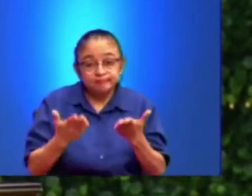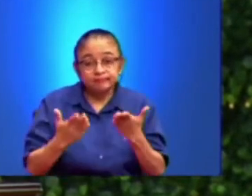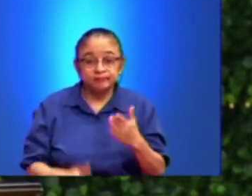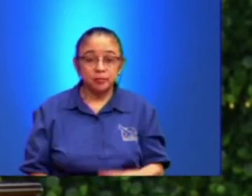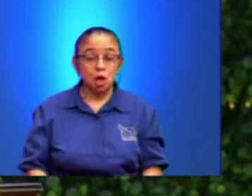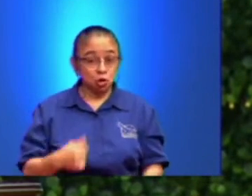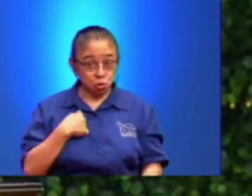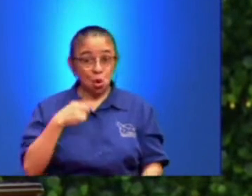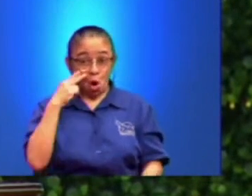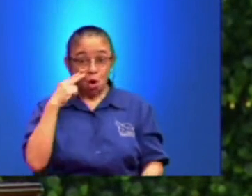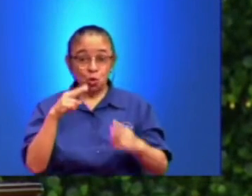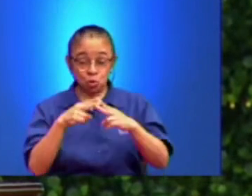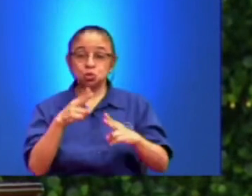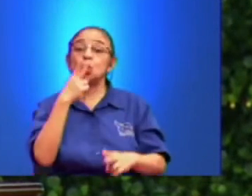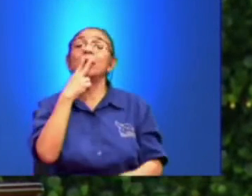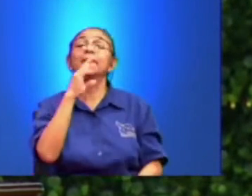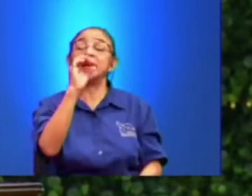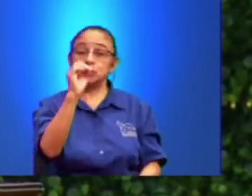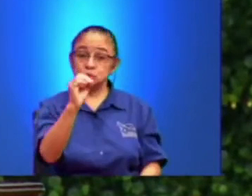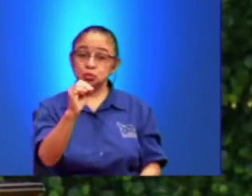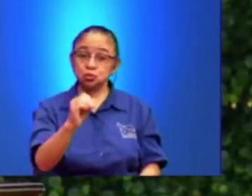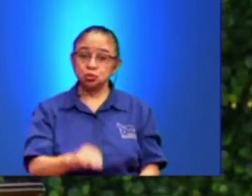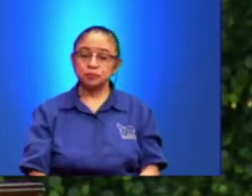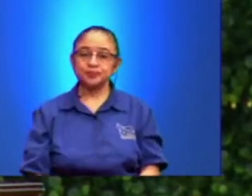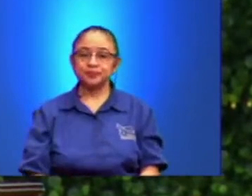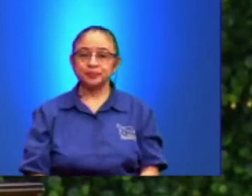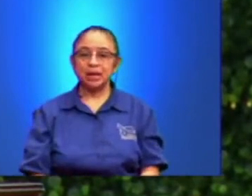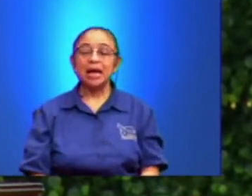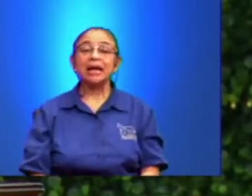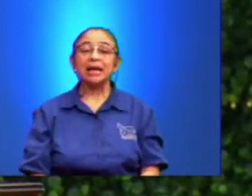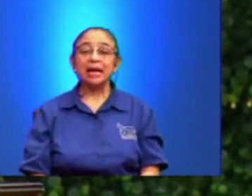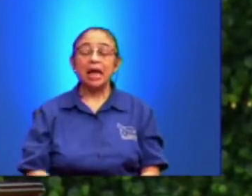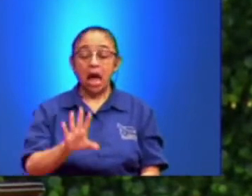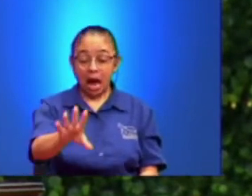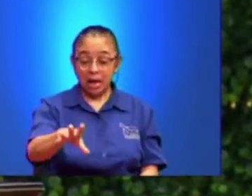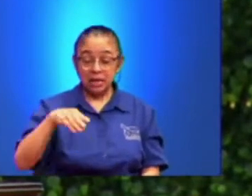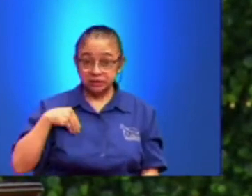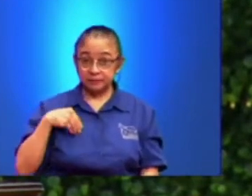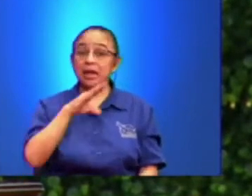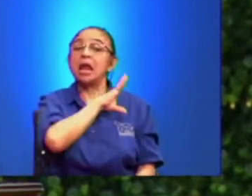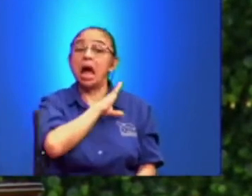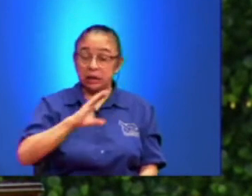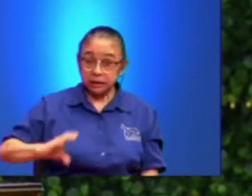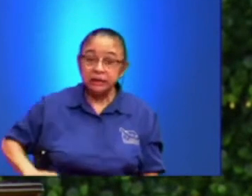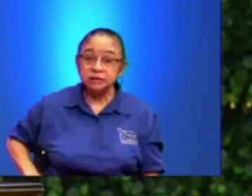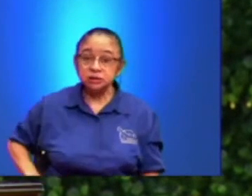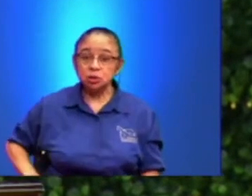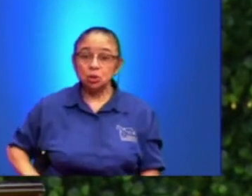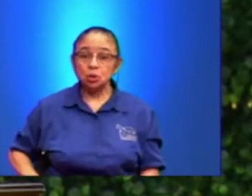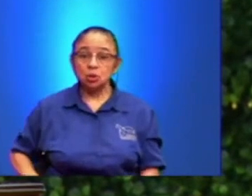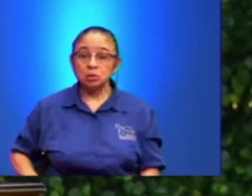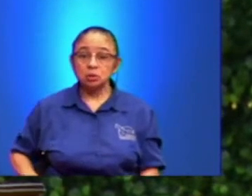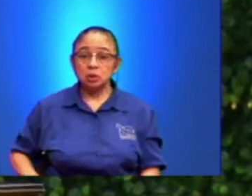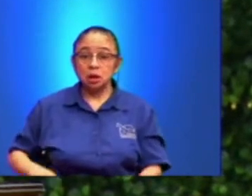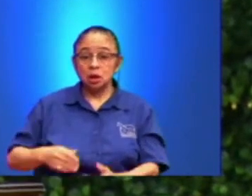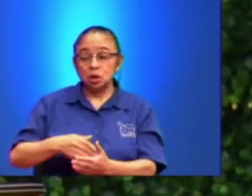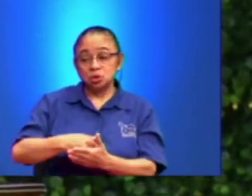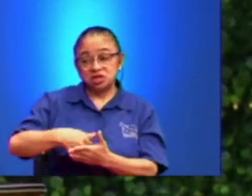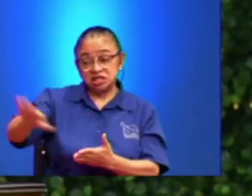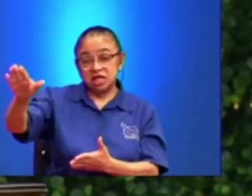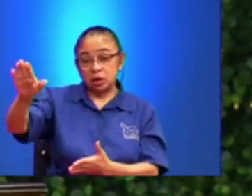yo conozco hermanos que cuando aceptaron a cristo nos echaron de su